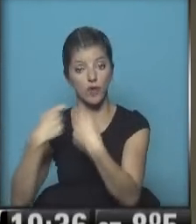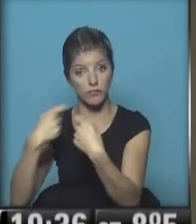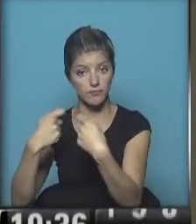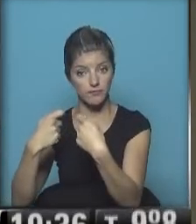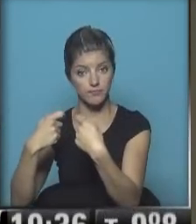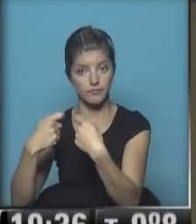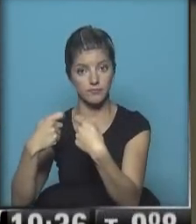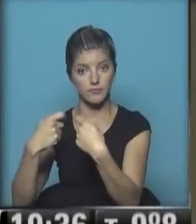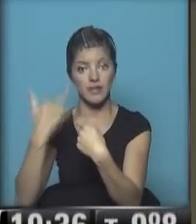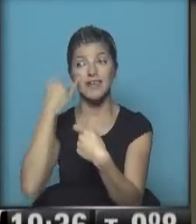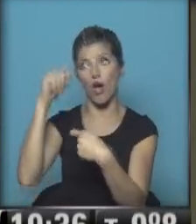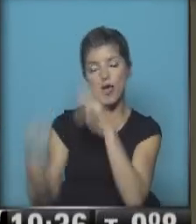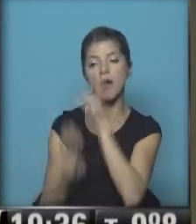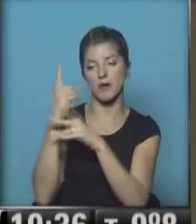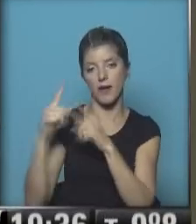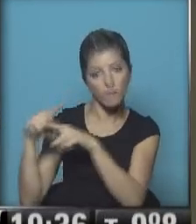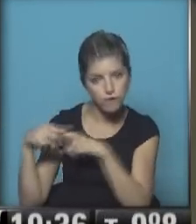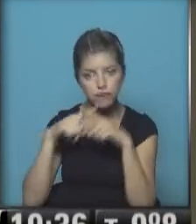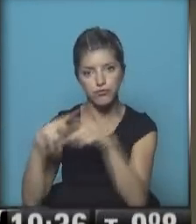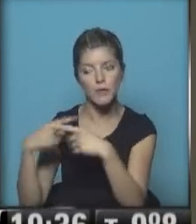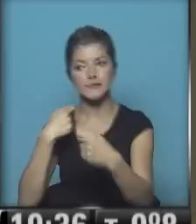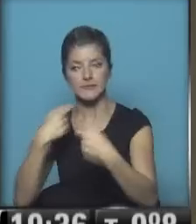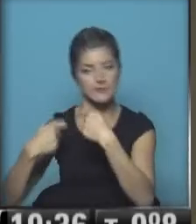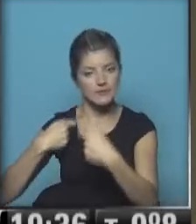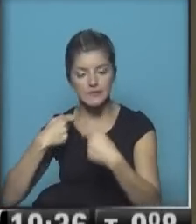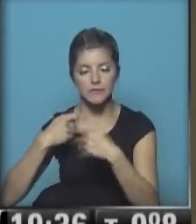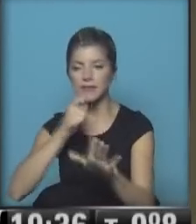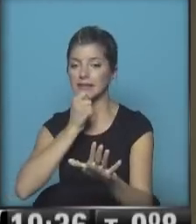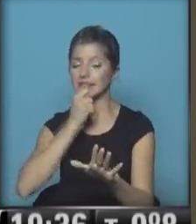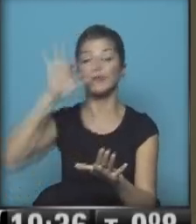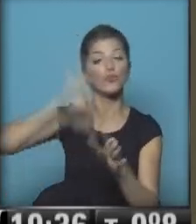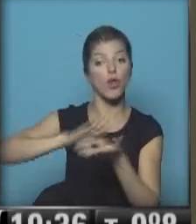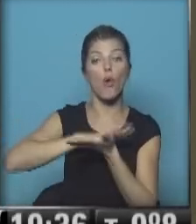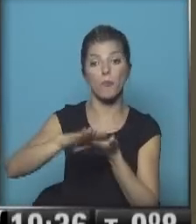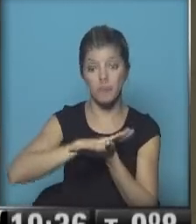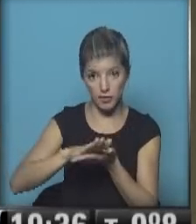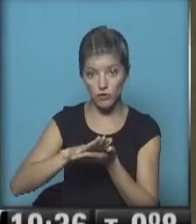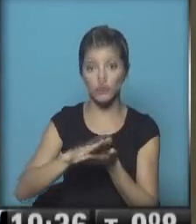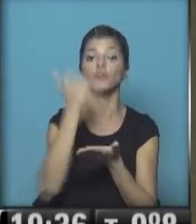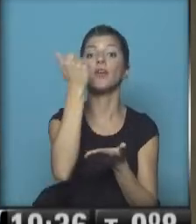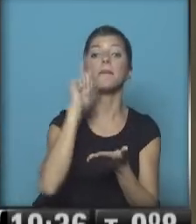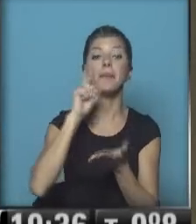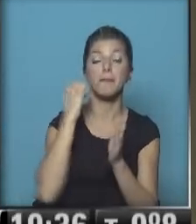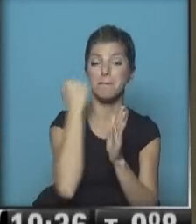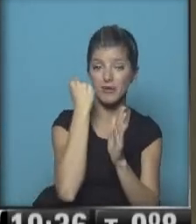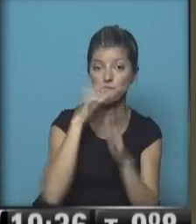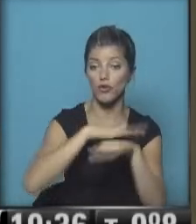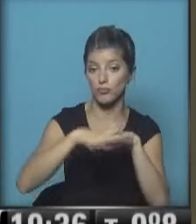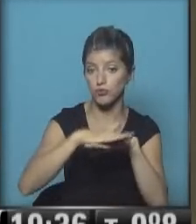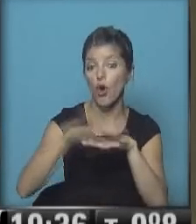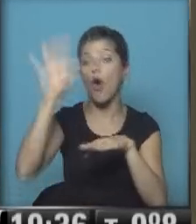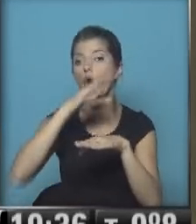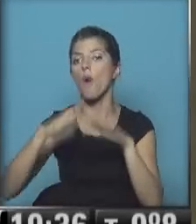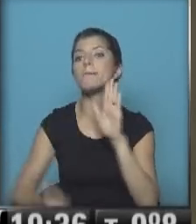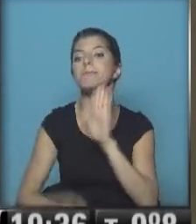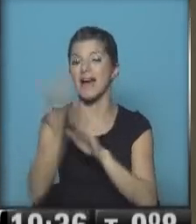se viene dando desde la mañana, que está en un tira y afloje si el salario mínimo vital y móvil supera los 6.000 pesos o queda al borde de los